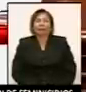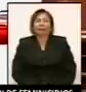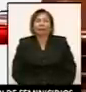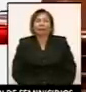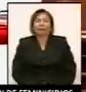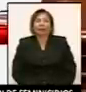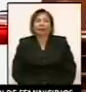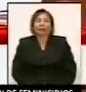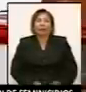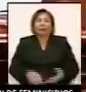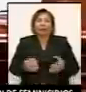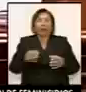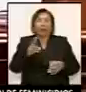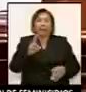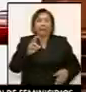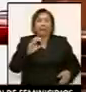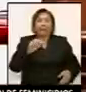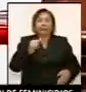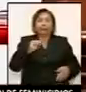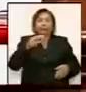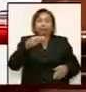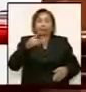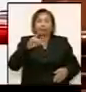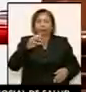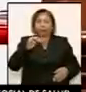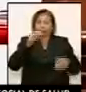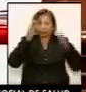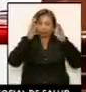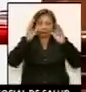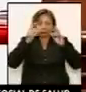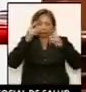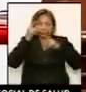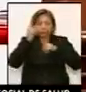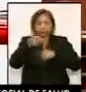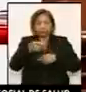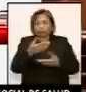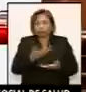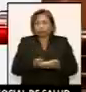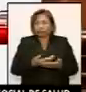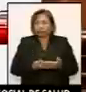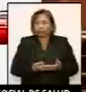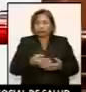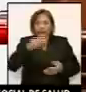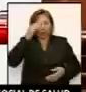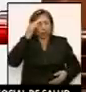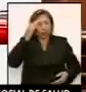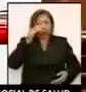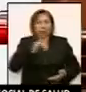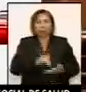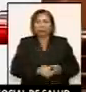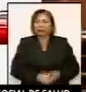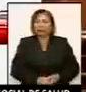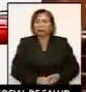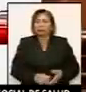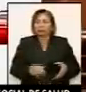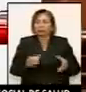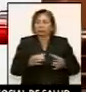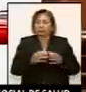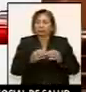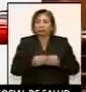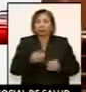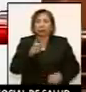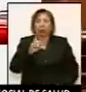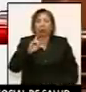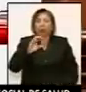Del congresista Dipas Guamán, el Congreso de la República acuerda expresar el más ferviente y efusivo saludo al distrito de Ocaña de la